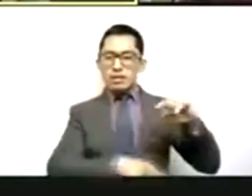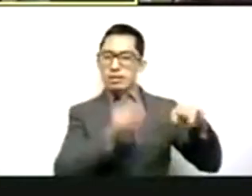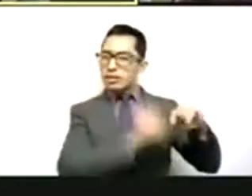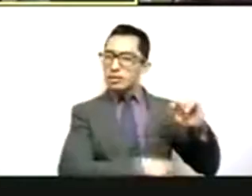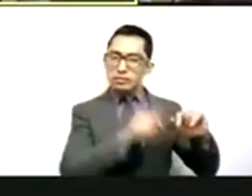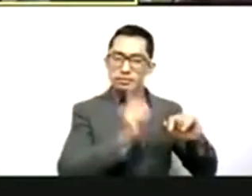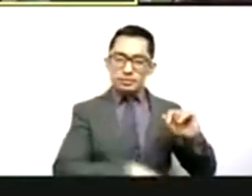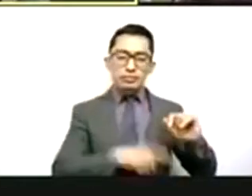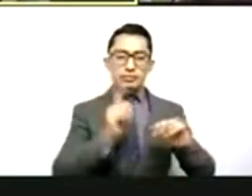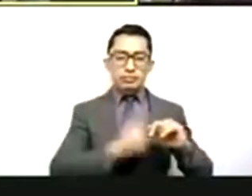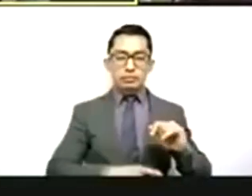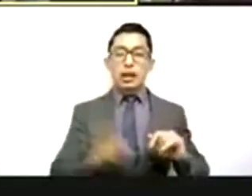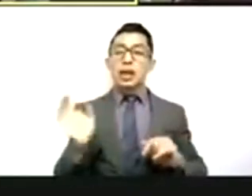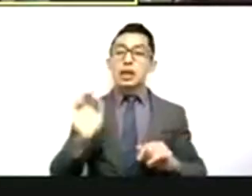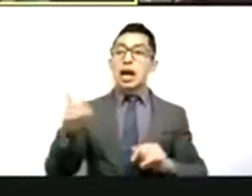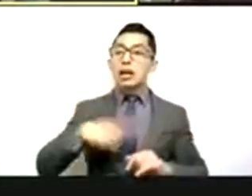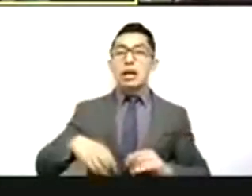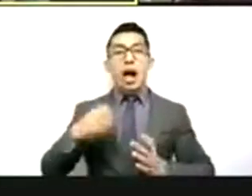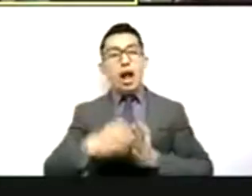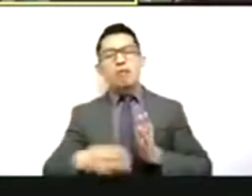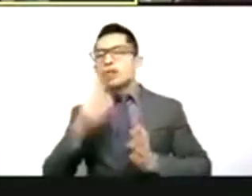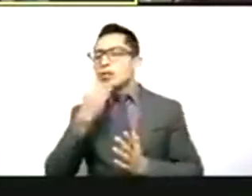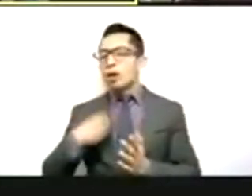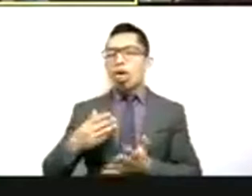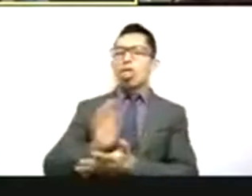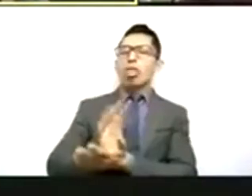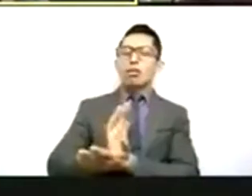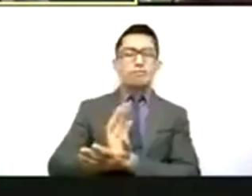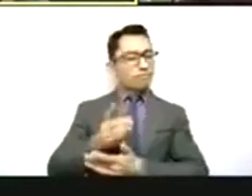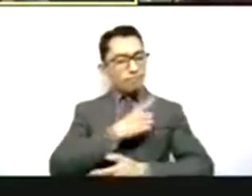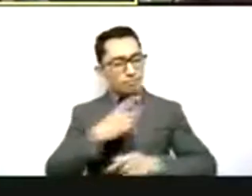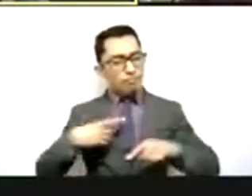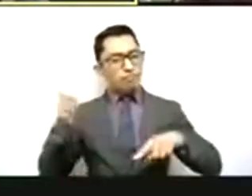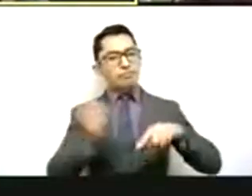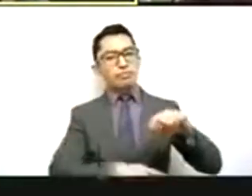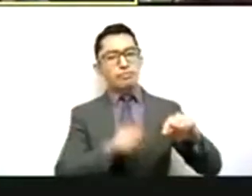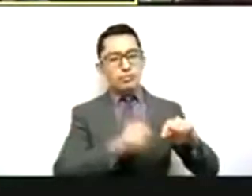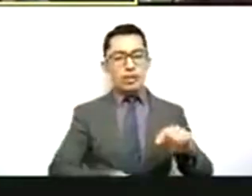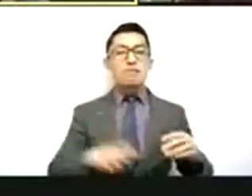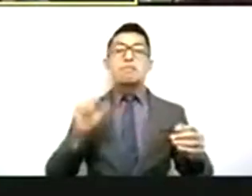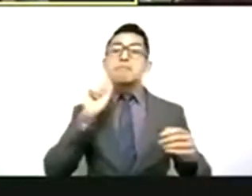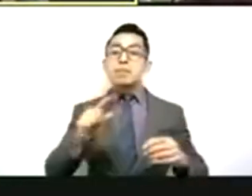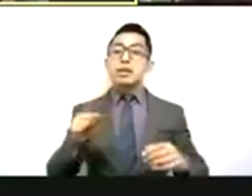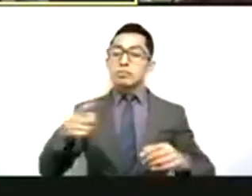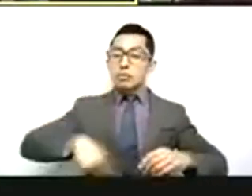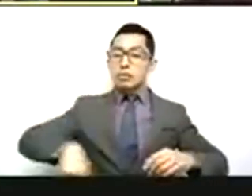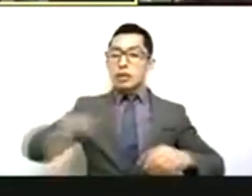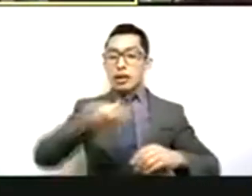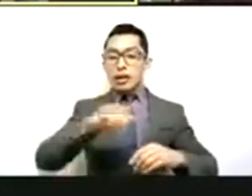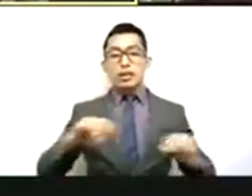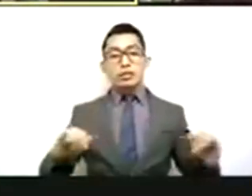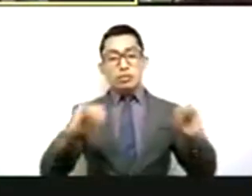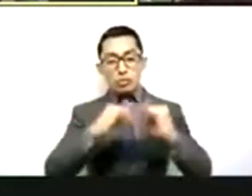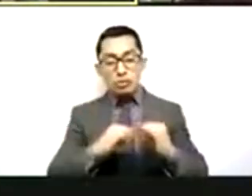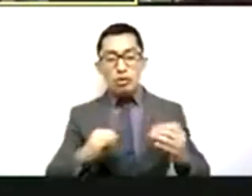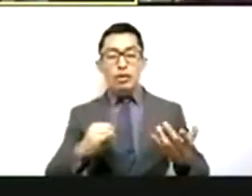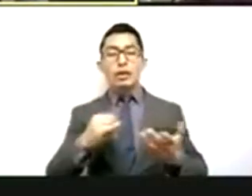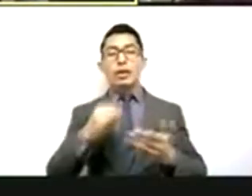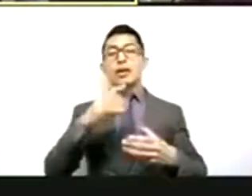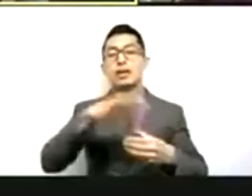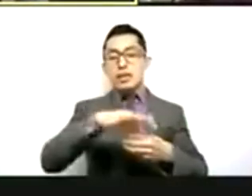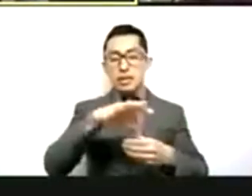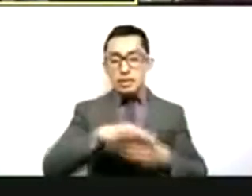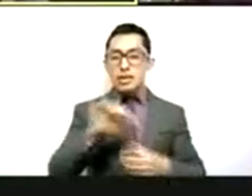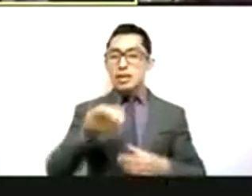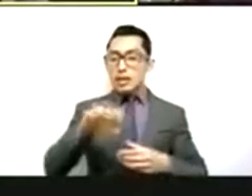para discriminar, pero también para darnos cuenta que los organismos electorales locales, el INE, las